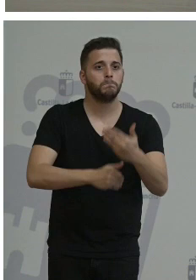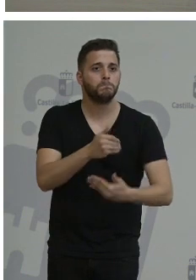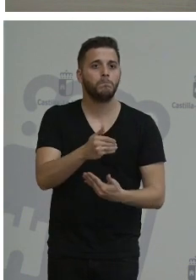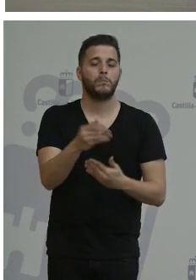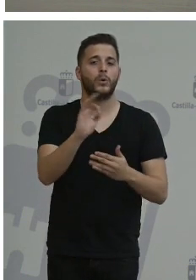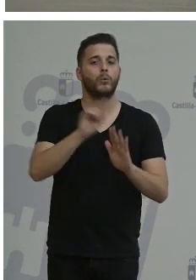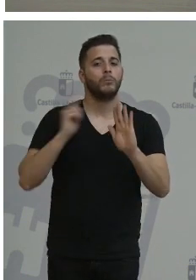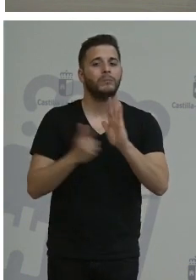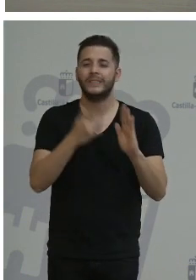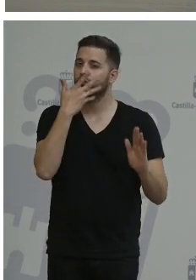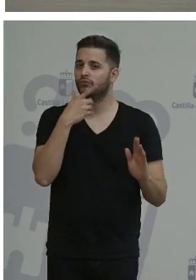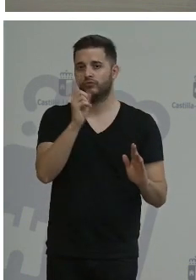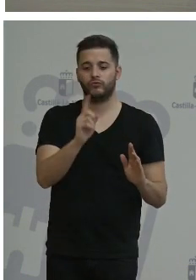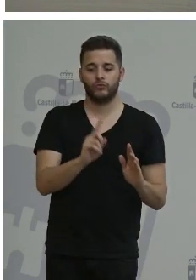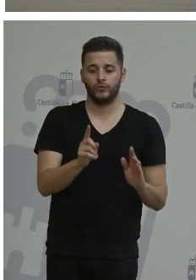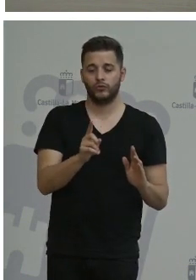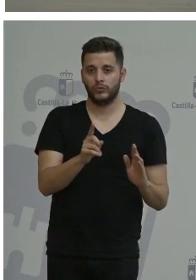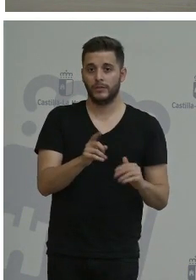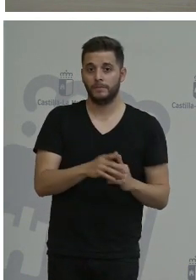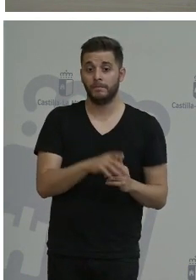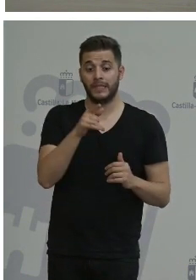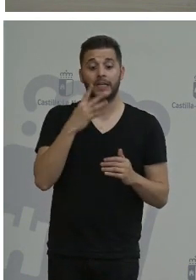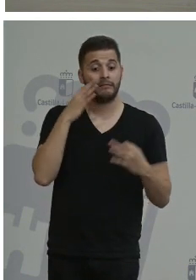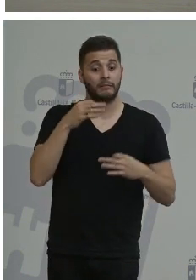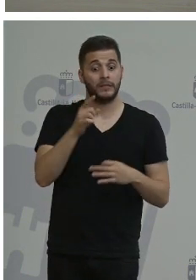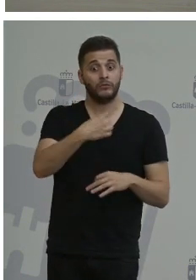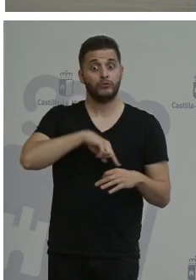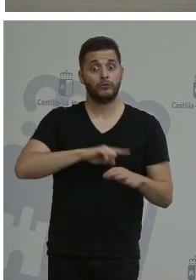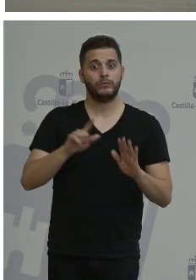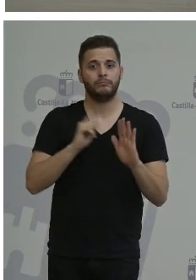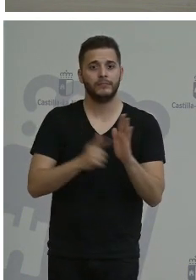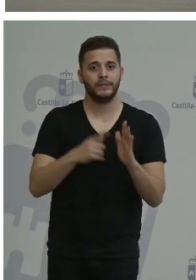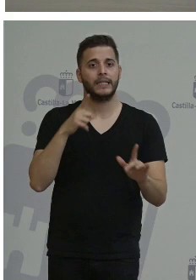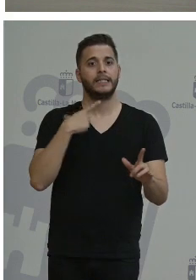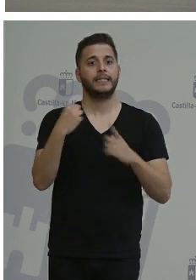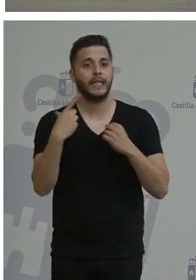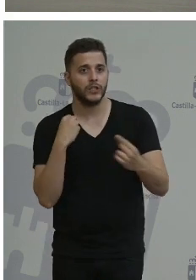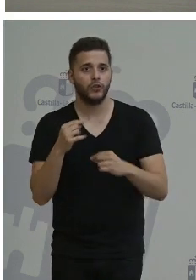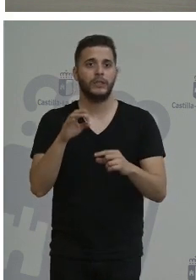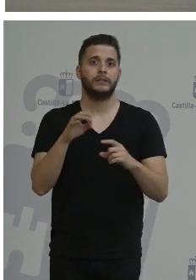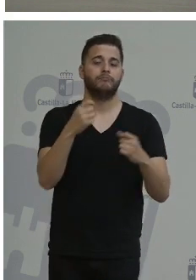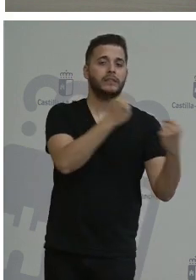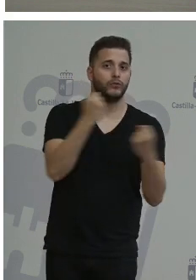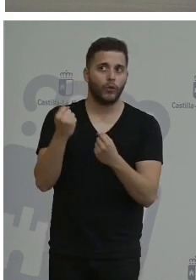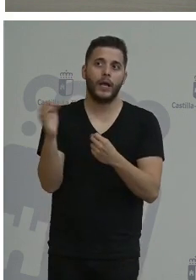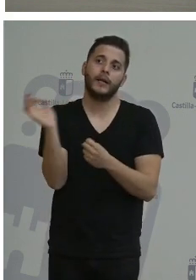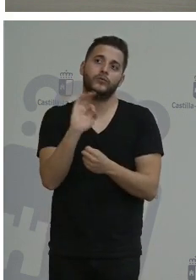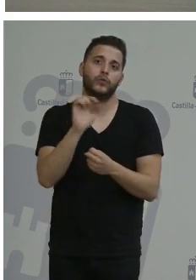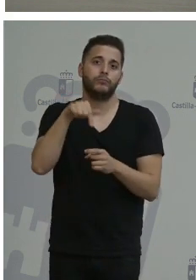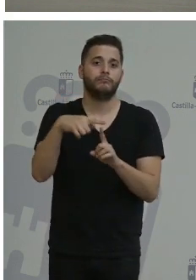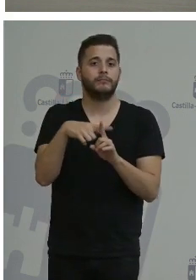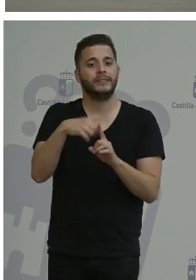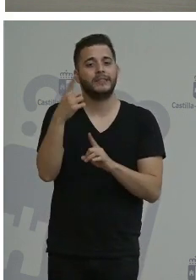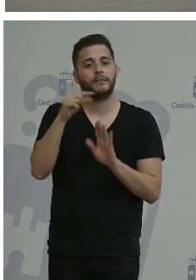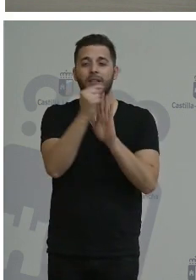legislaciones que nos hacen partícipes de decisiones, tanto institucionales como, en este caso, de condiciones